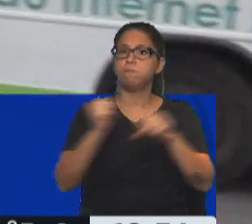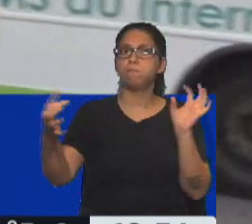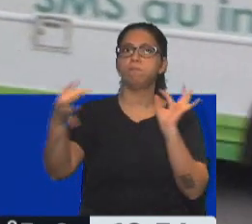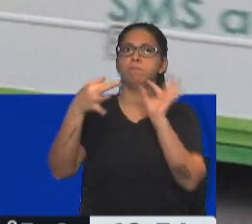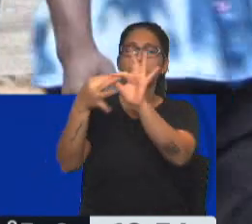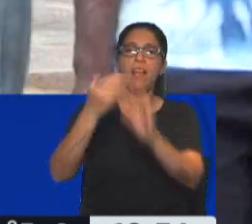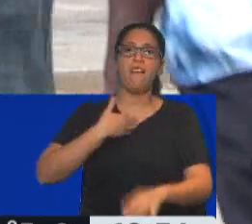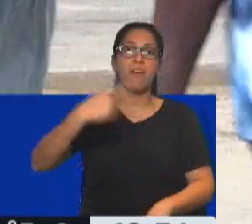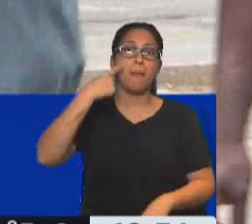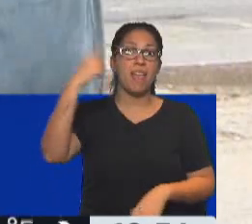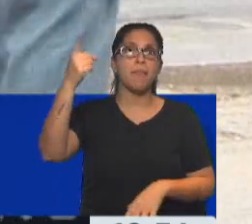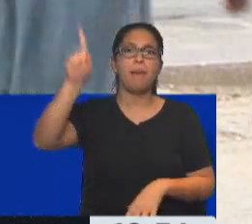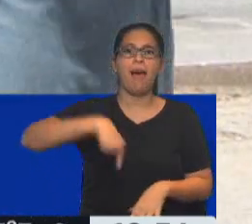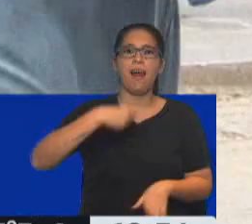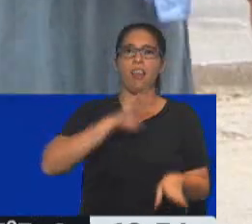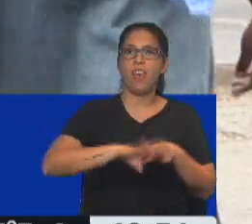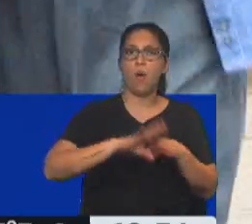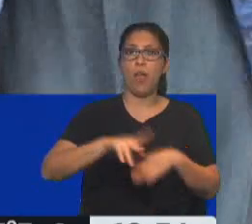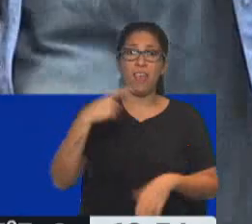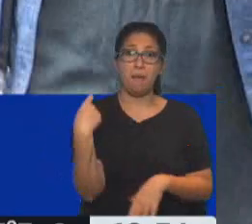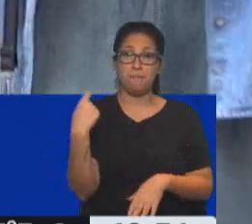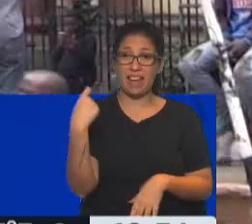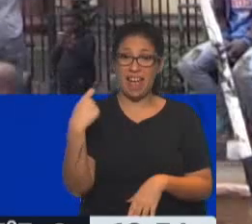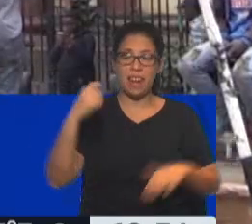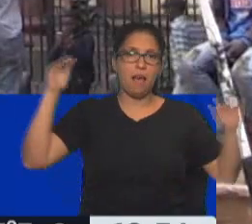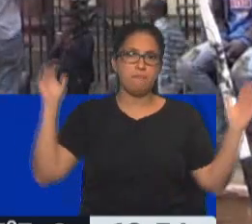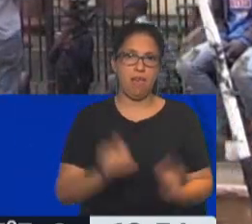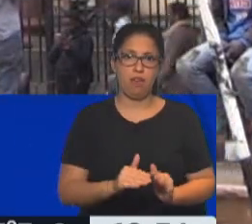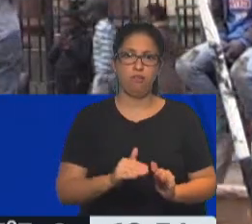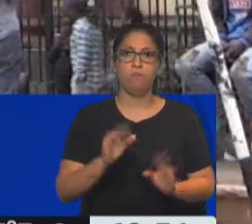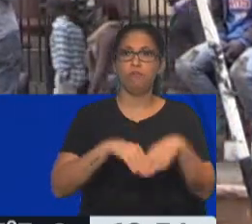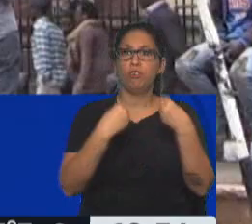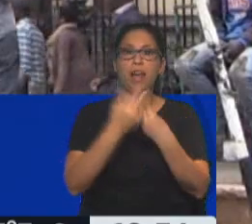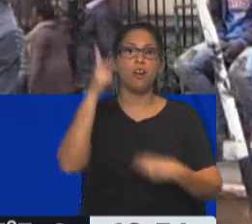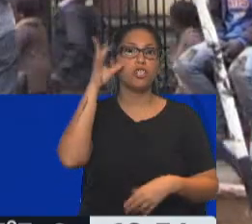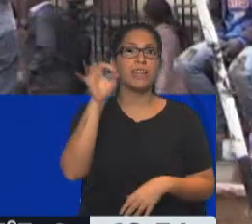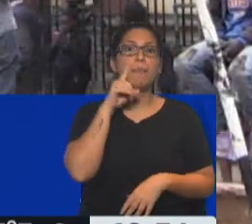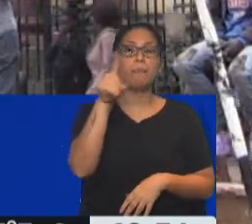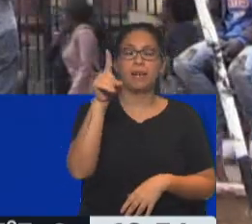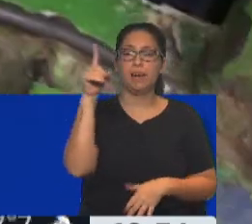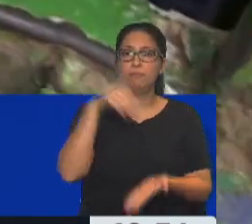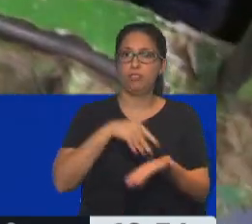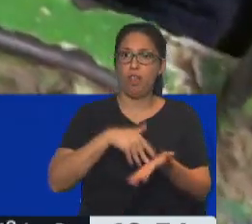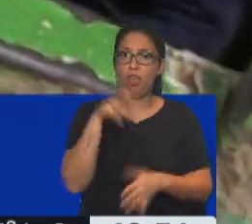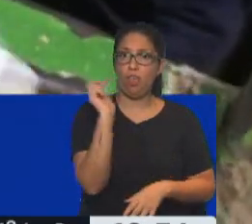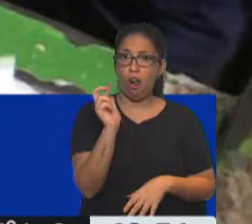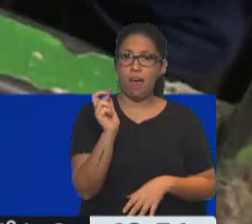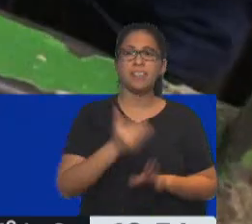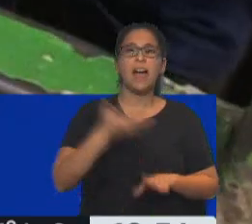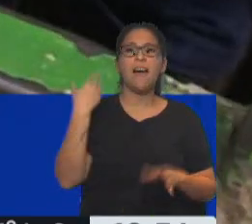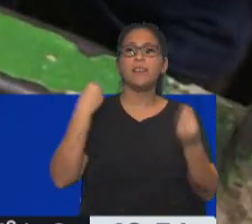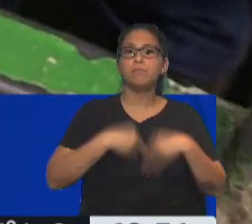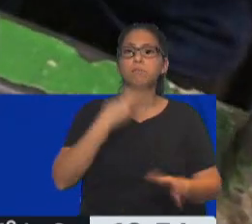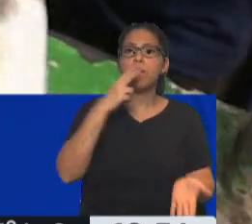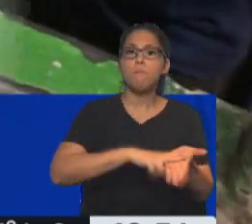Internacional para reducir la deuda de Kenia, equivalente a casi $80.000 millones. En la iniciativa se creaban impuestos y